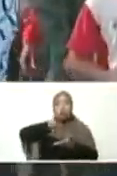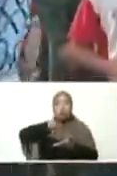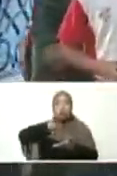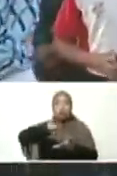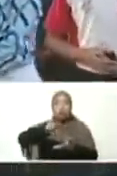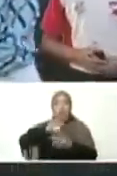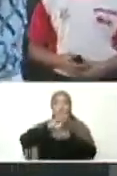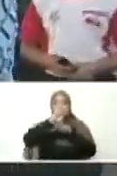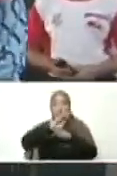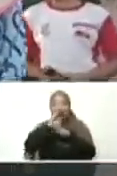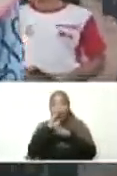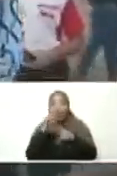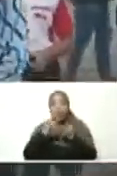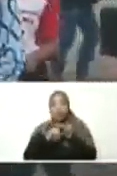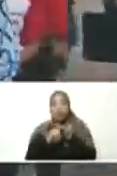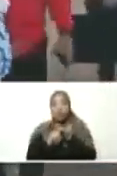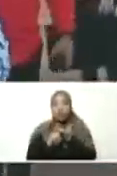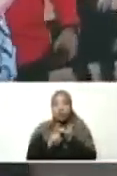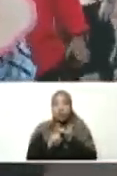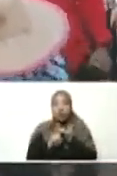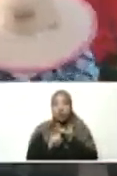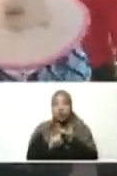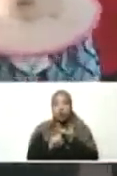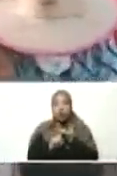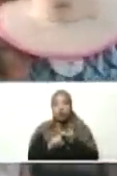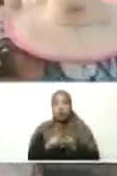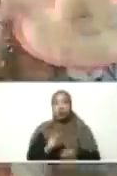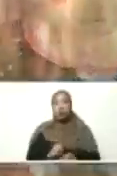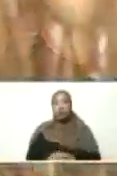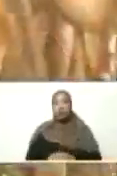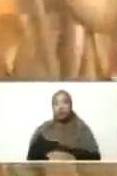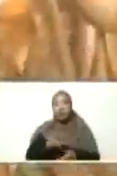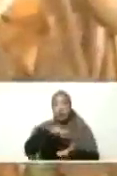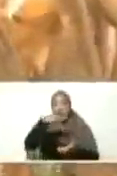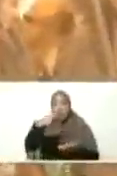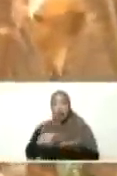ahí. Casi cojo piso,